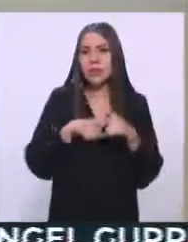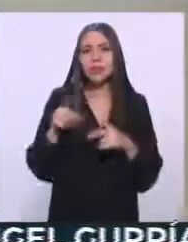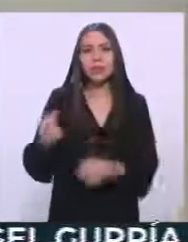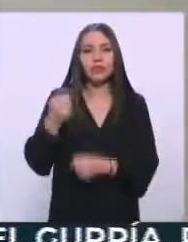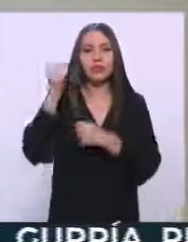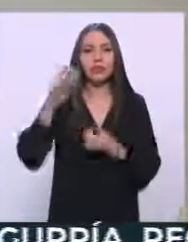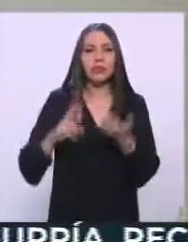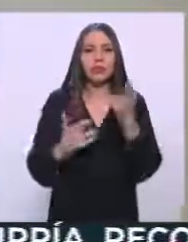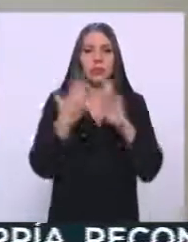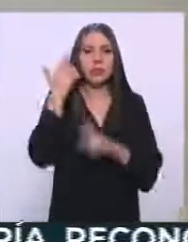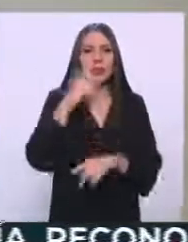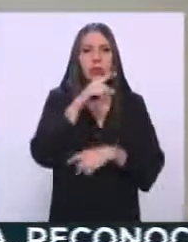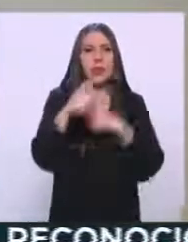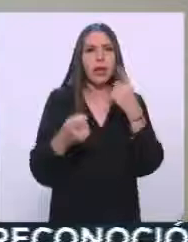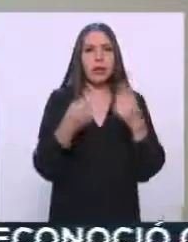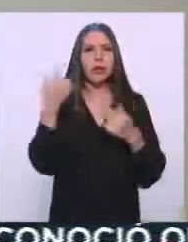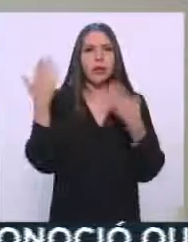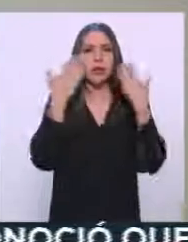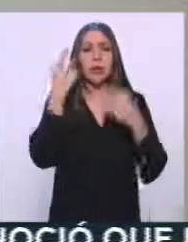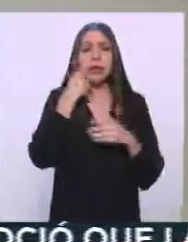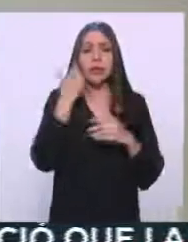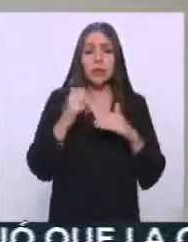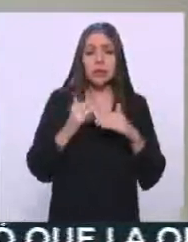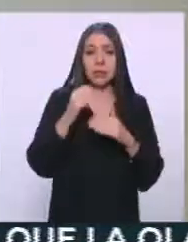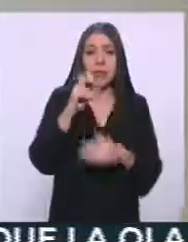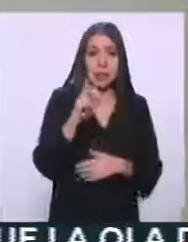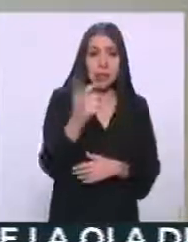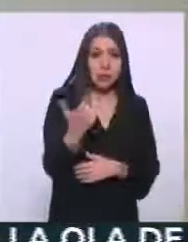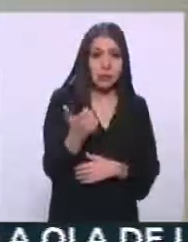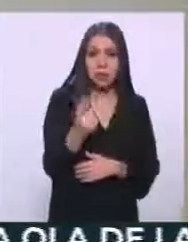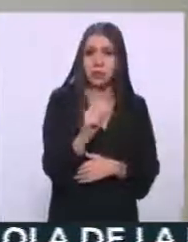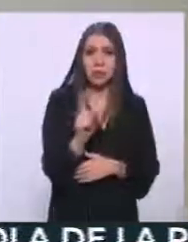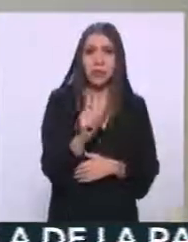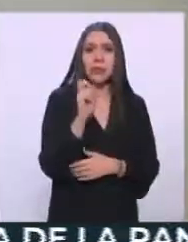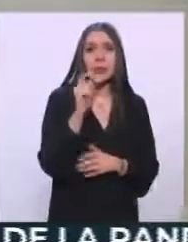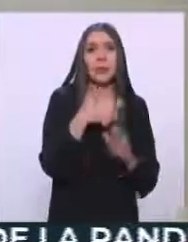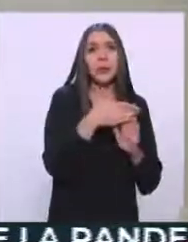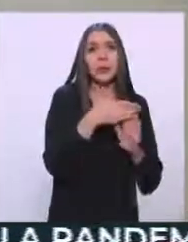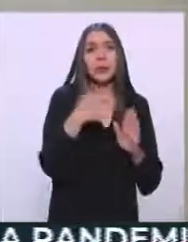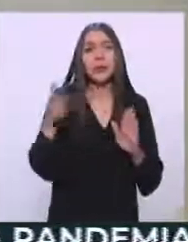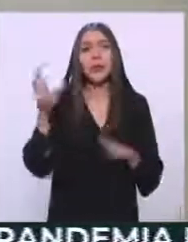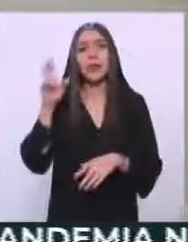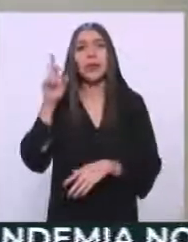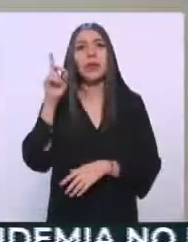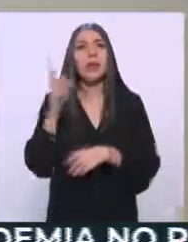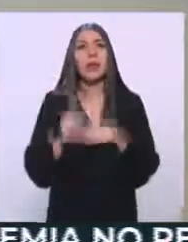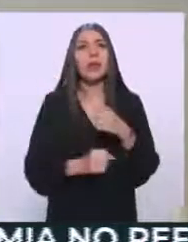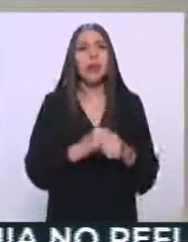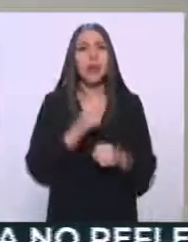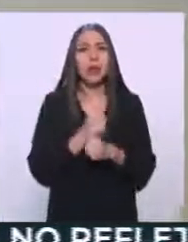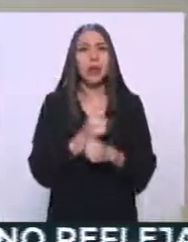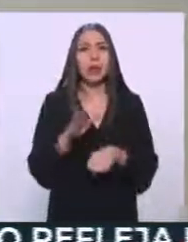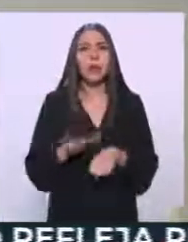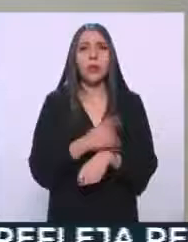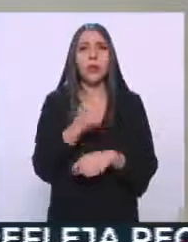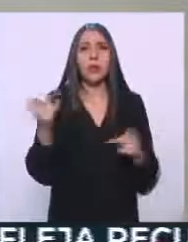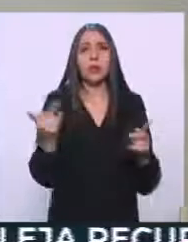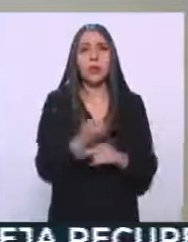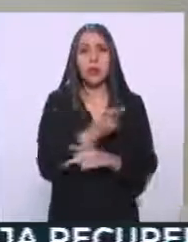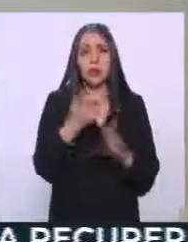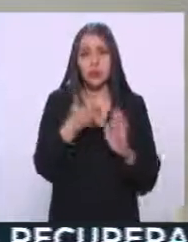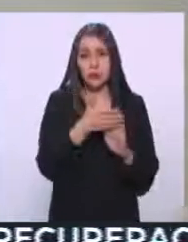expresaban su protesta con el lema de no son 30 pesos, son 30 años. Así es. Representando que este acontecimiento en realidad era